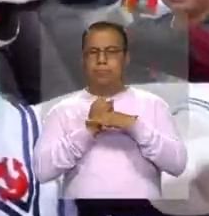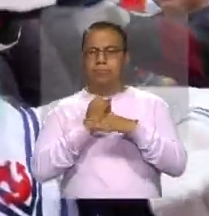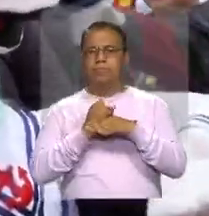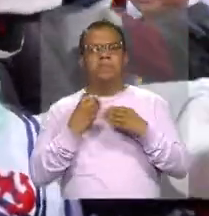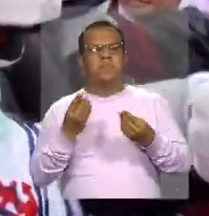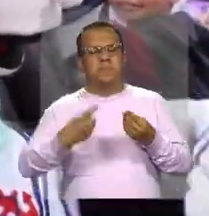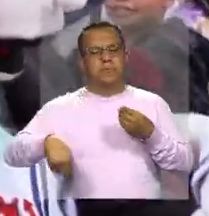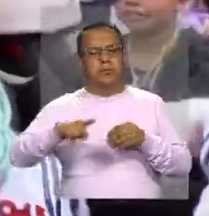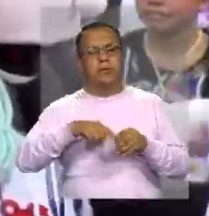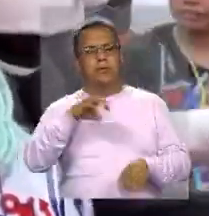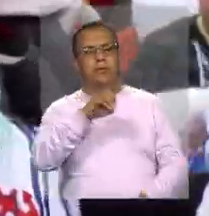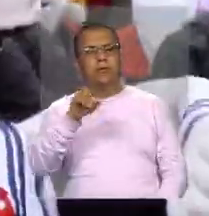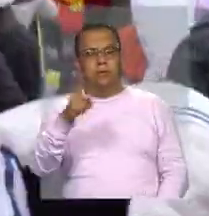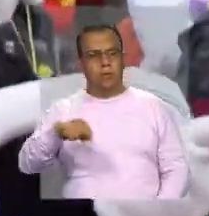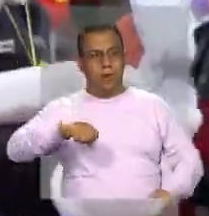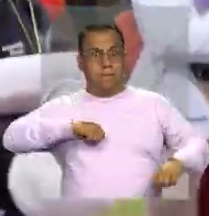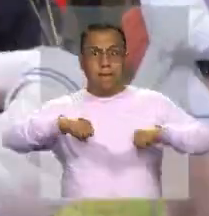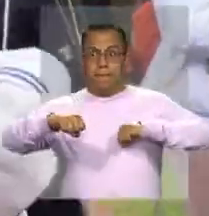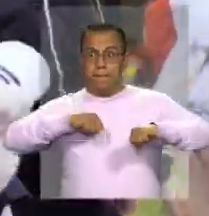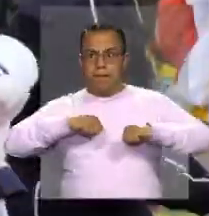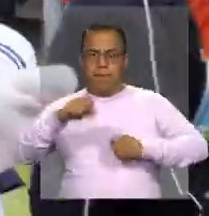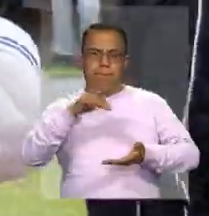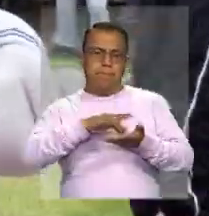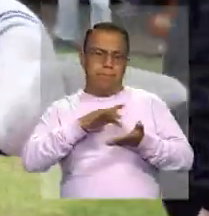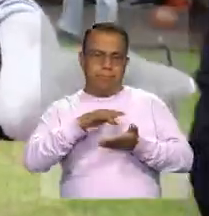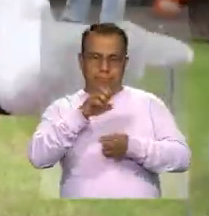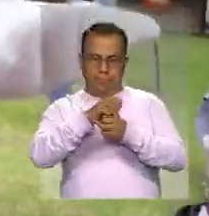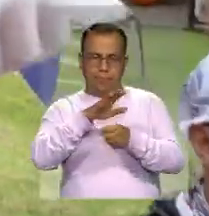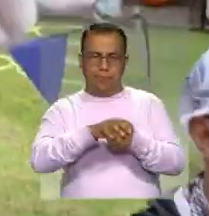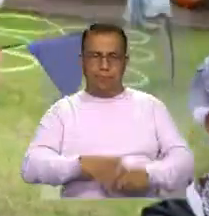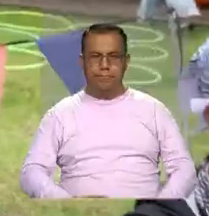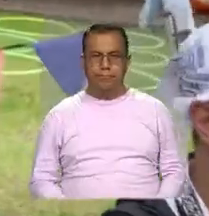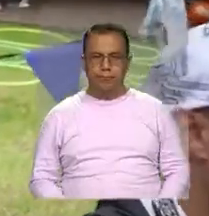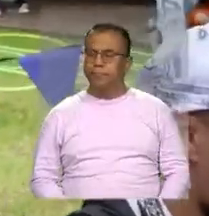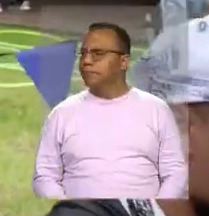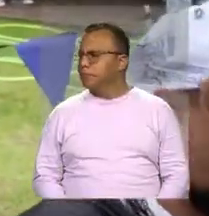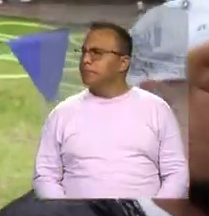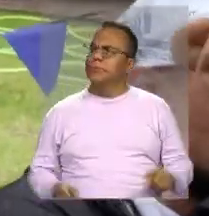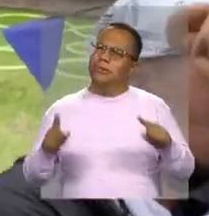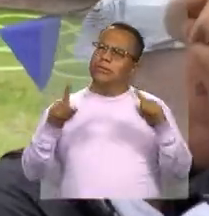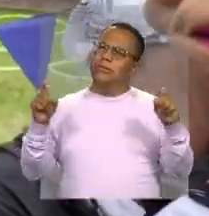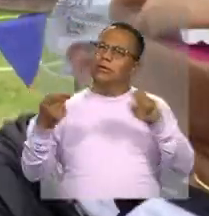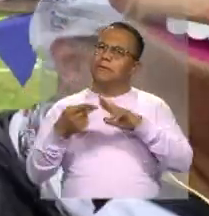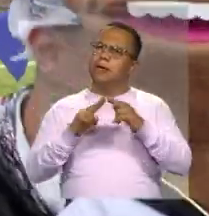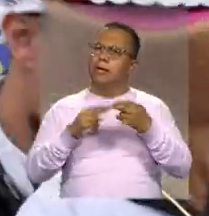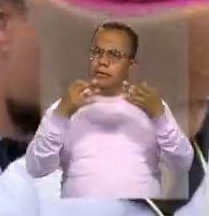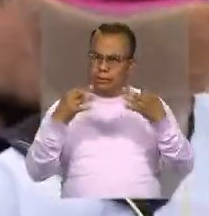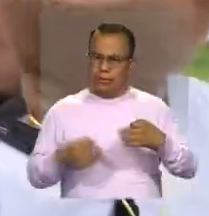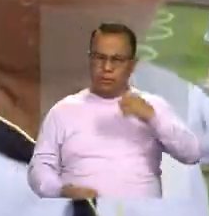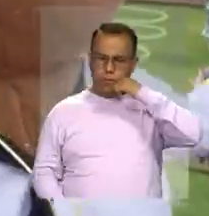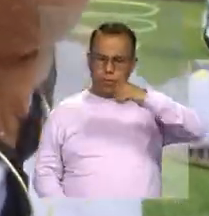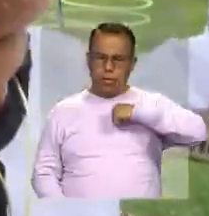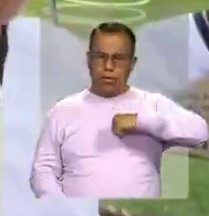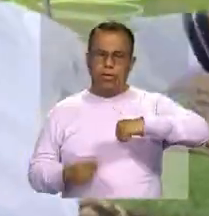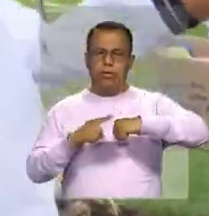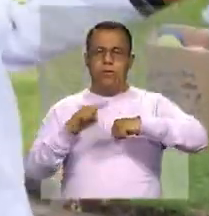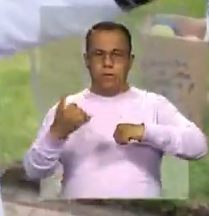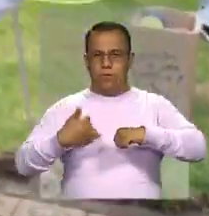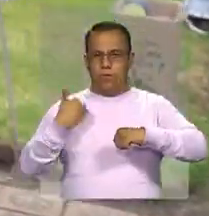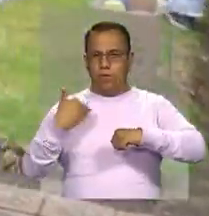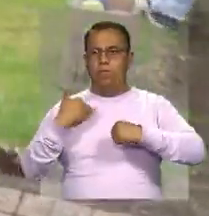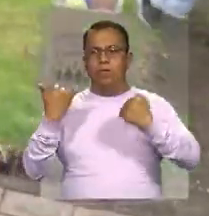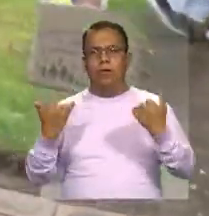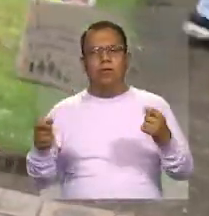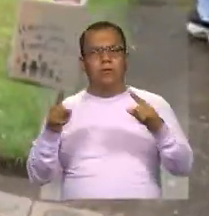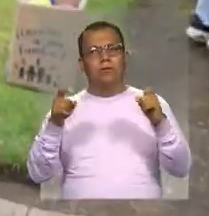para que ellos y ellas sean activos en la participación del distrito. Natalia, y es que a propósito de asegurar los derechos de los niños y adolescentes,